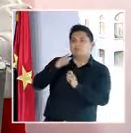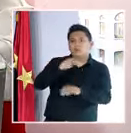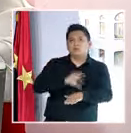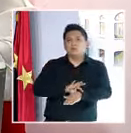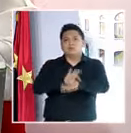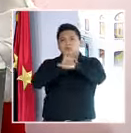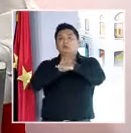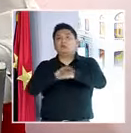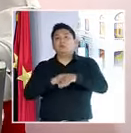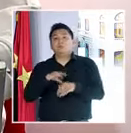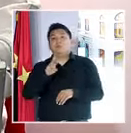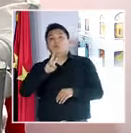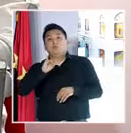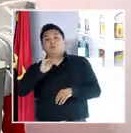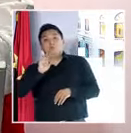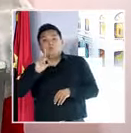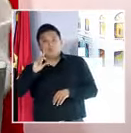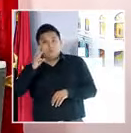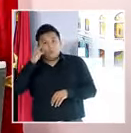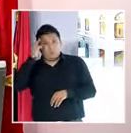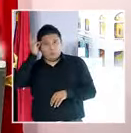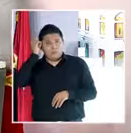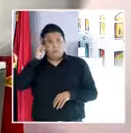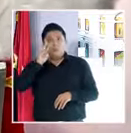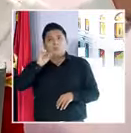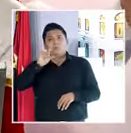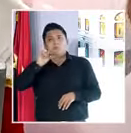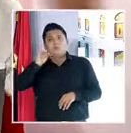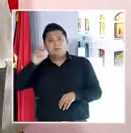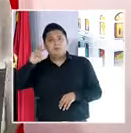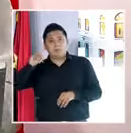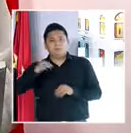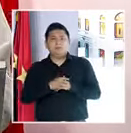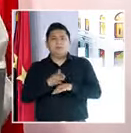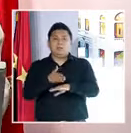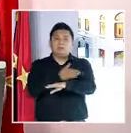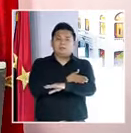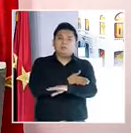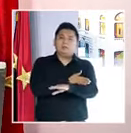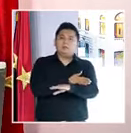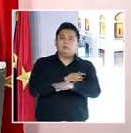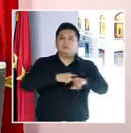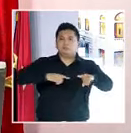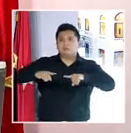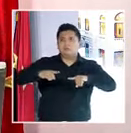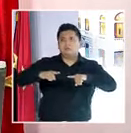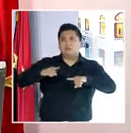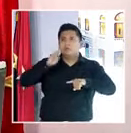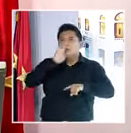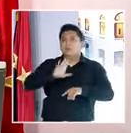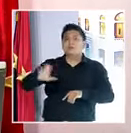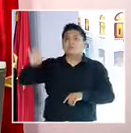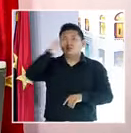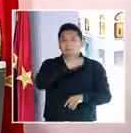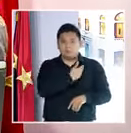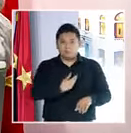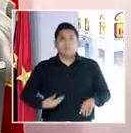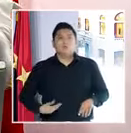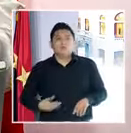doctor William Villamizar, que venían de la administración nacional del